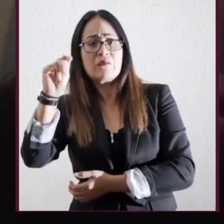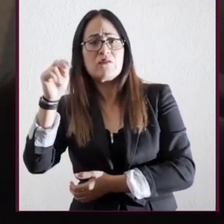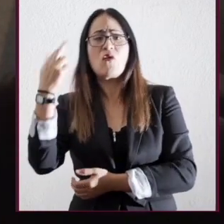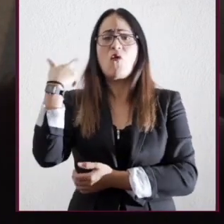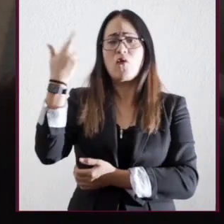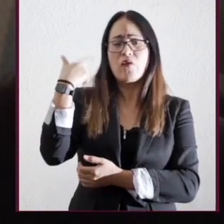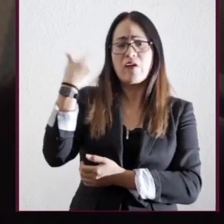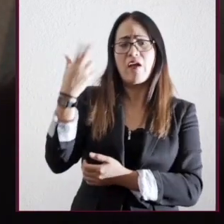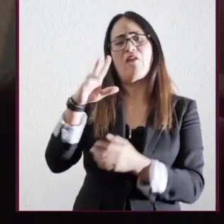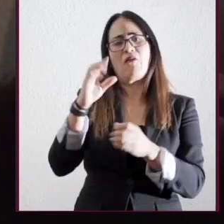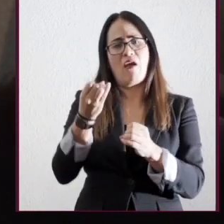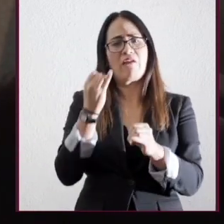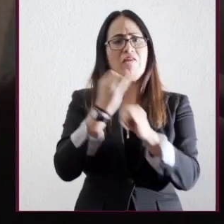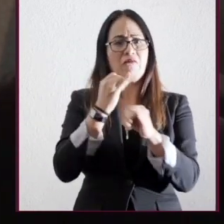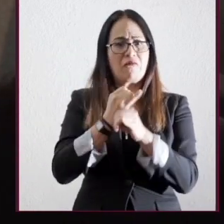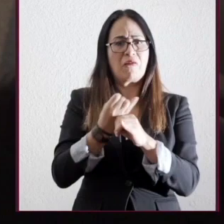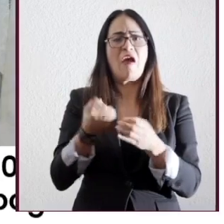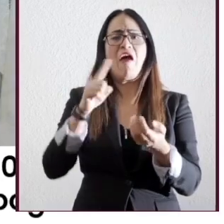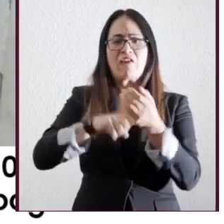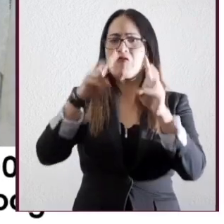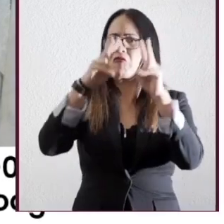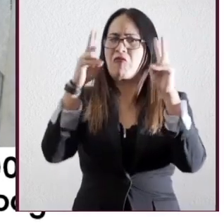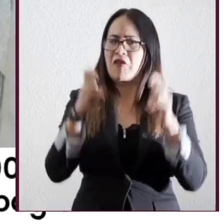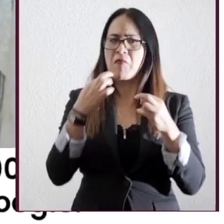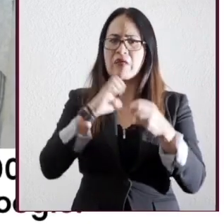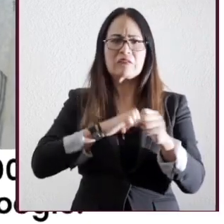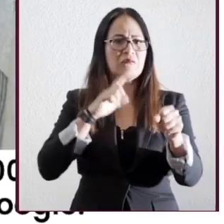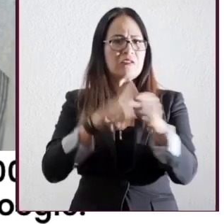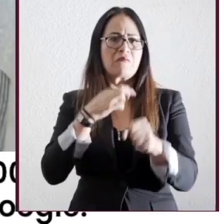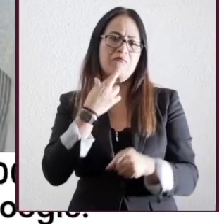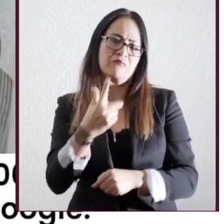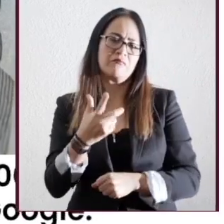nos darán contenidos mucho más exigentes.